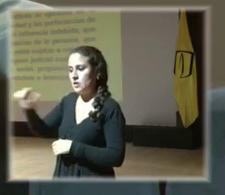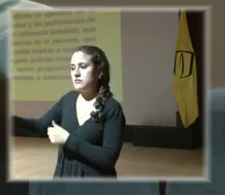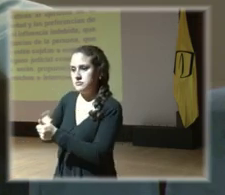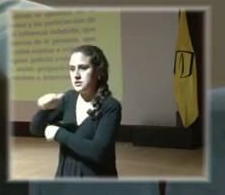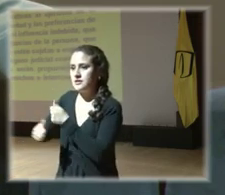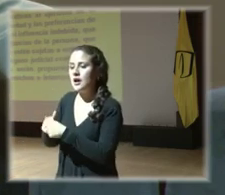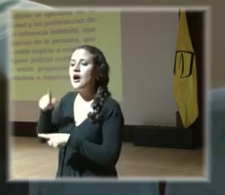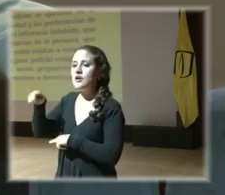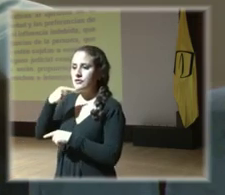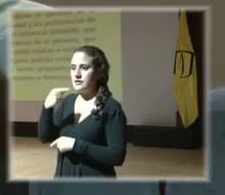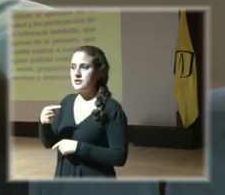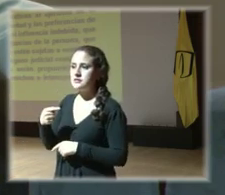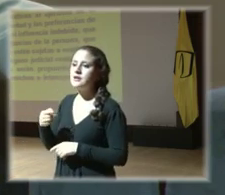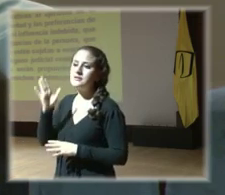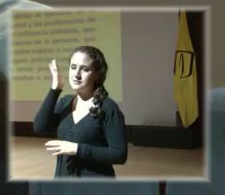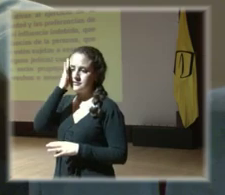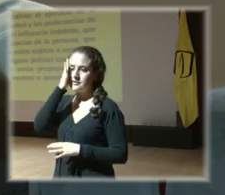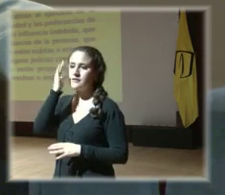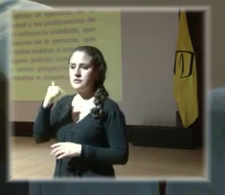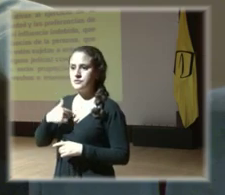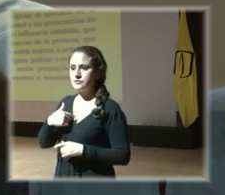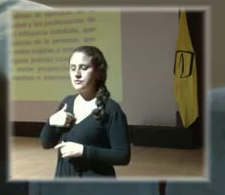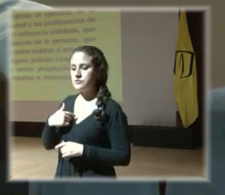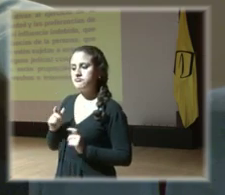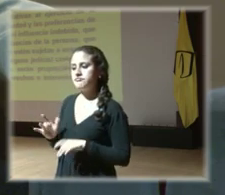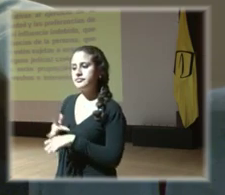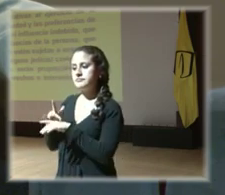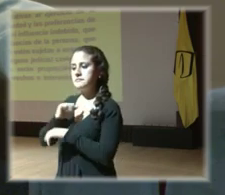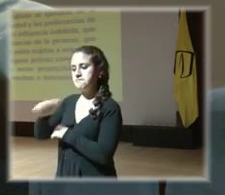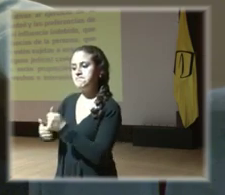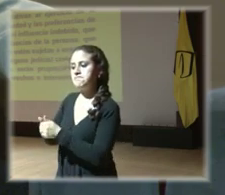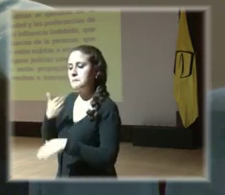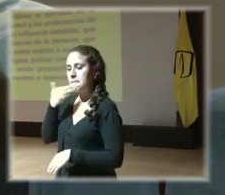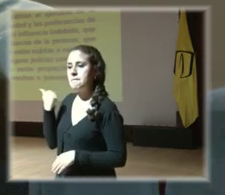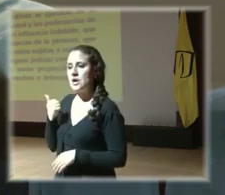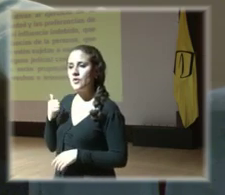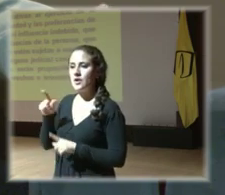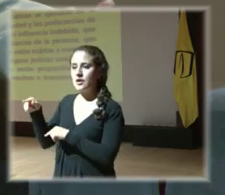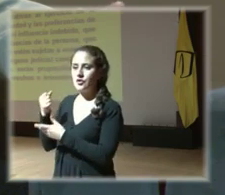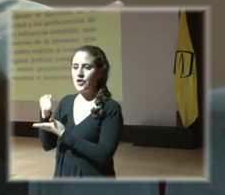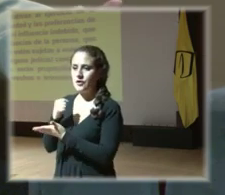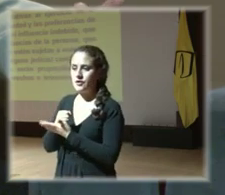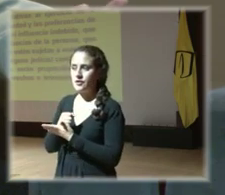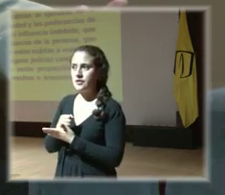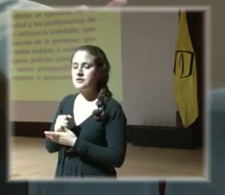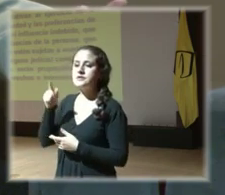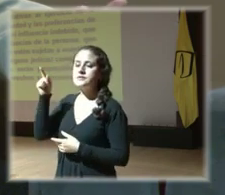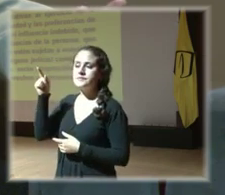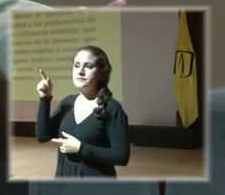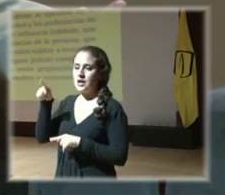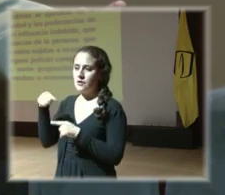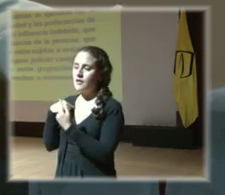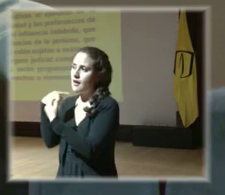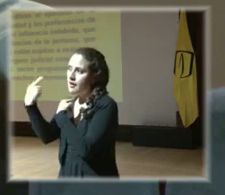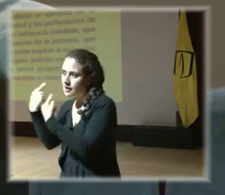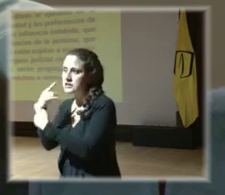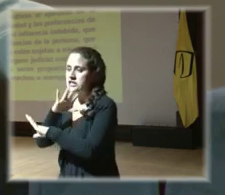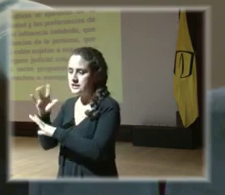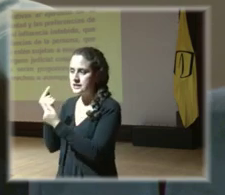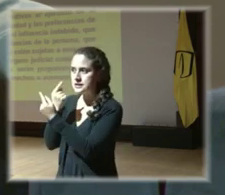algunos que dicen que es porque ellos mismos promueven ese tipo de juicios. Pero algunos notarios con los que hemos